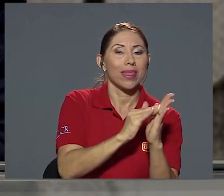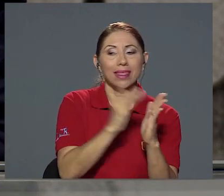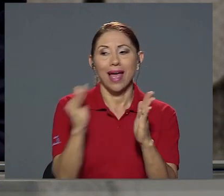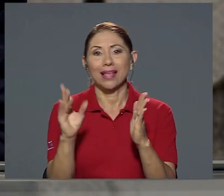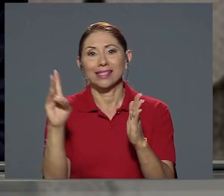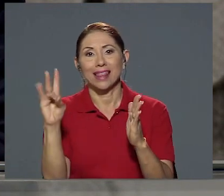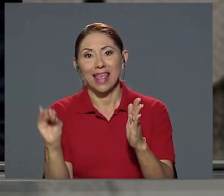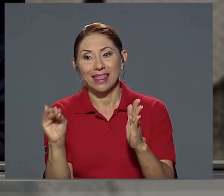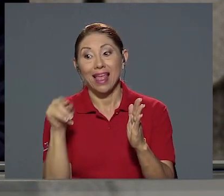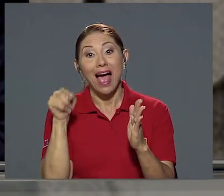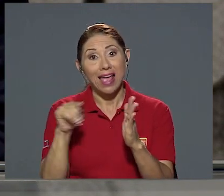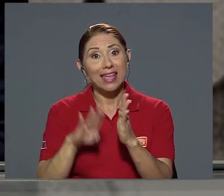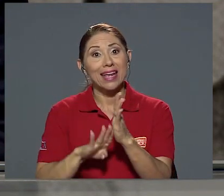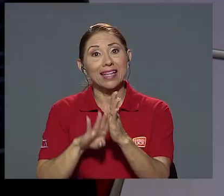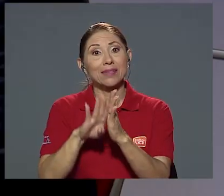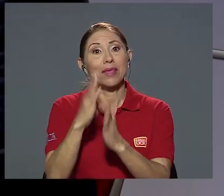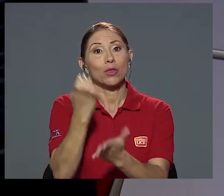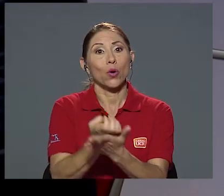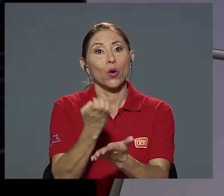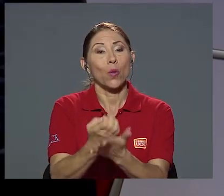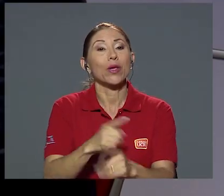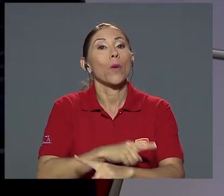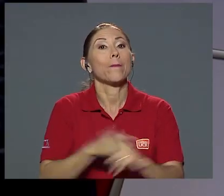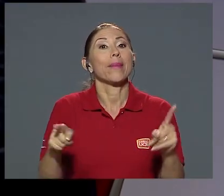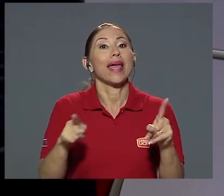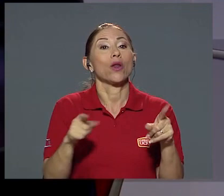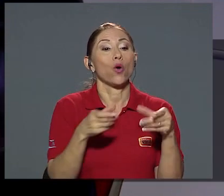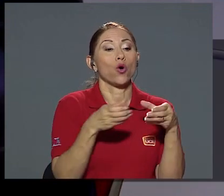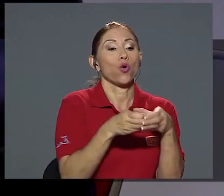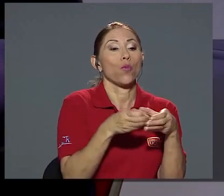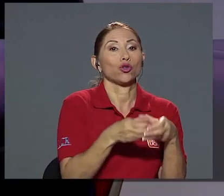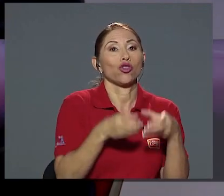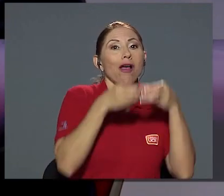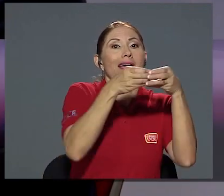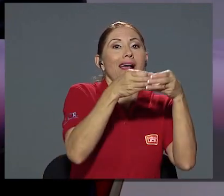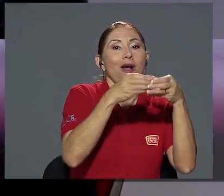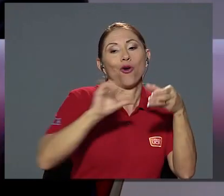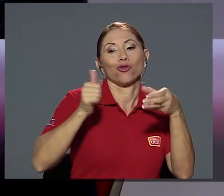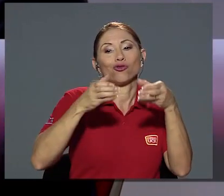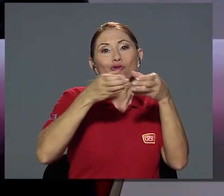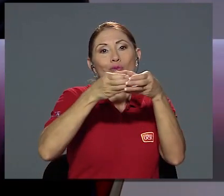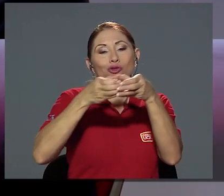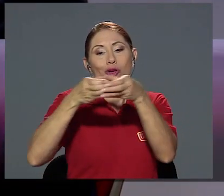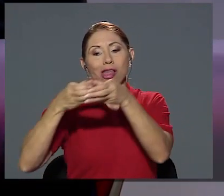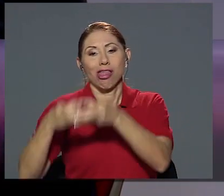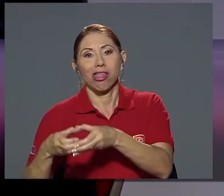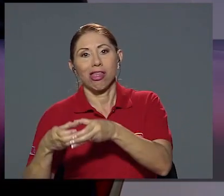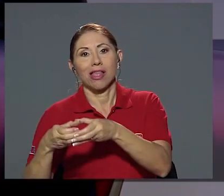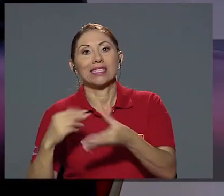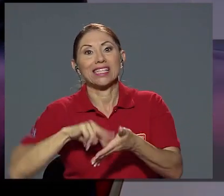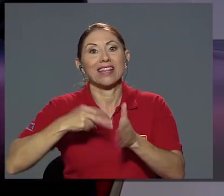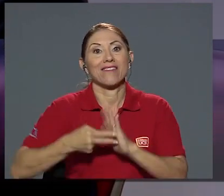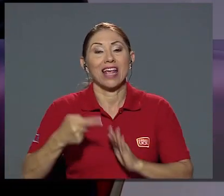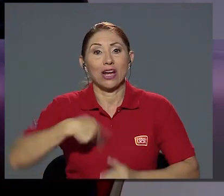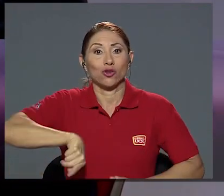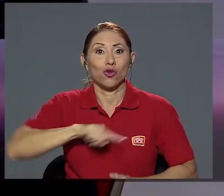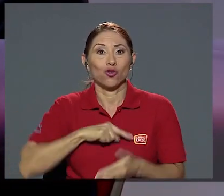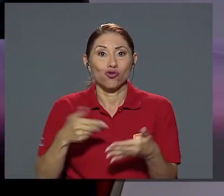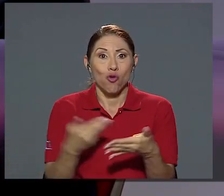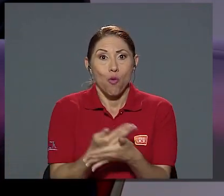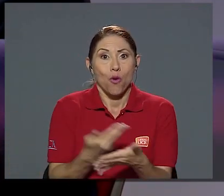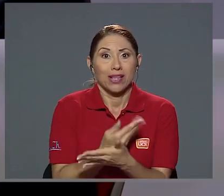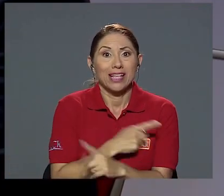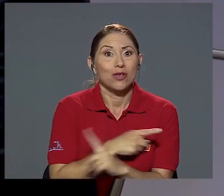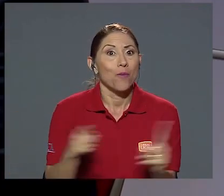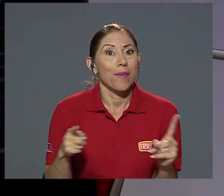crecimiento económico, pero con exclusión social. Es decir, tuvimos modernización, pero no una modernización que incluyera a todos los